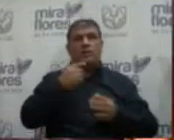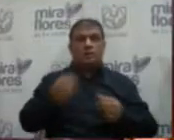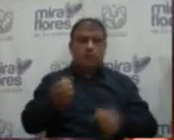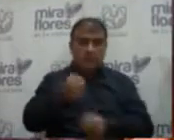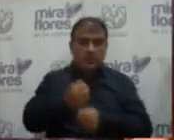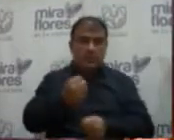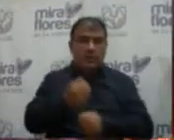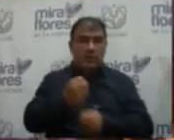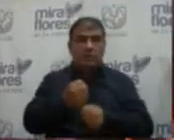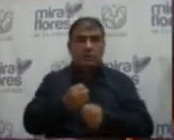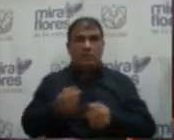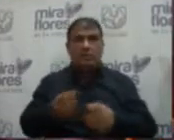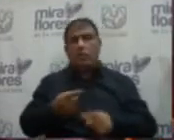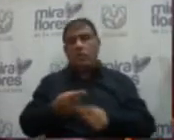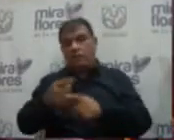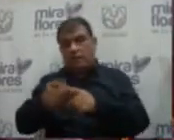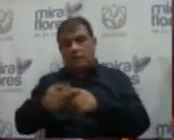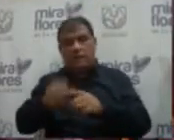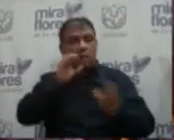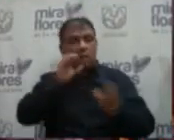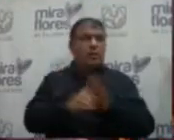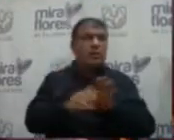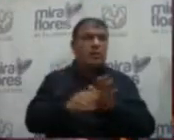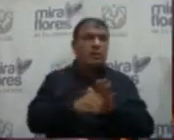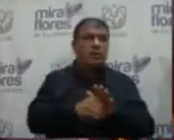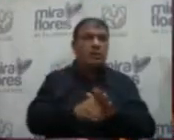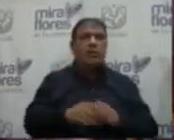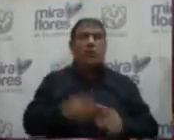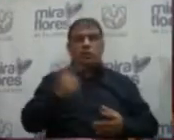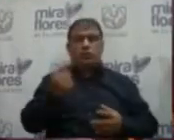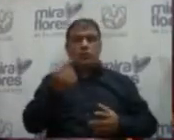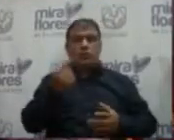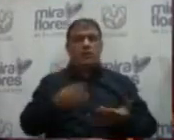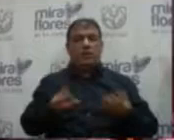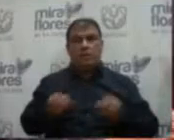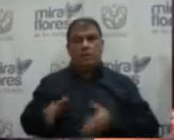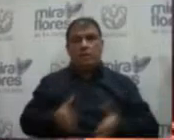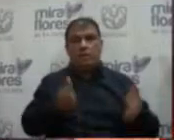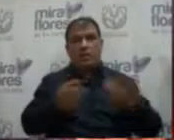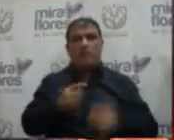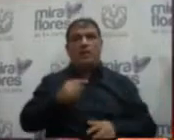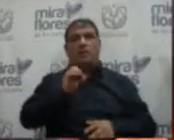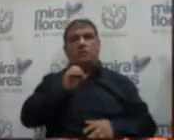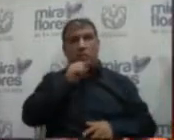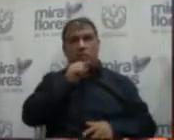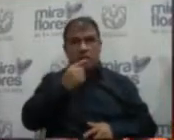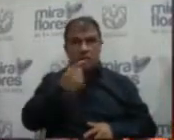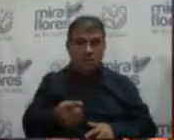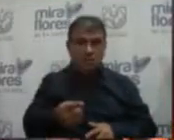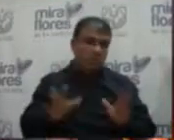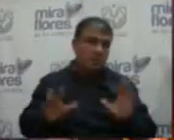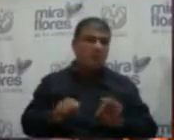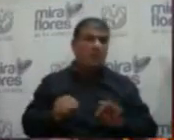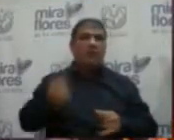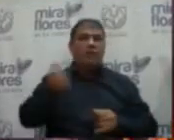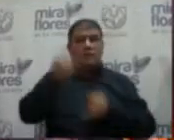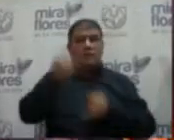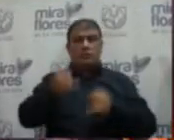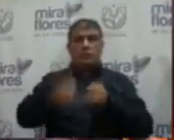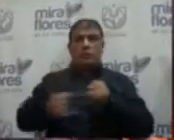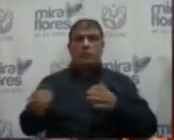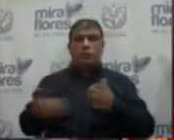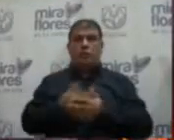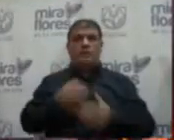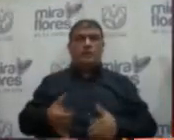estamos trabajando con varias de ellas, como por ejemplo, y esto solamente a manera de mención, con la finalización de nuestra